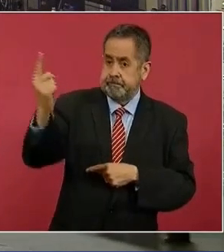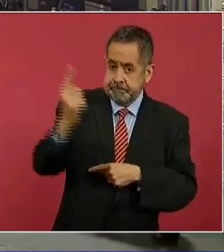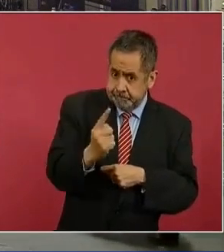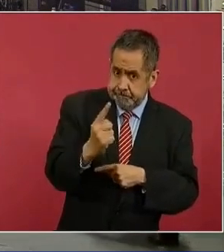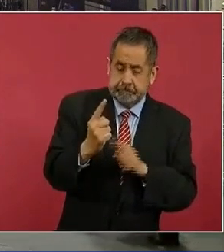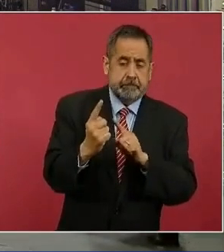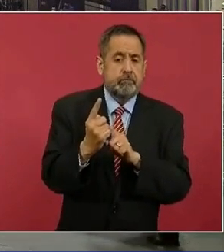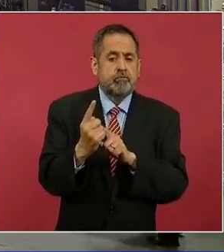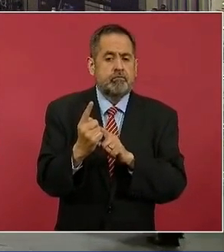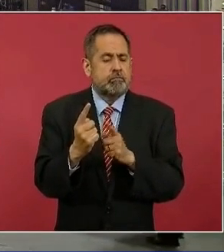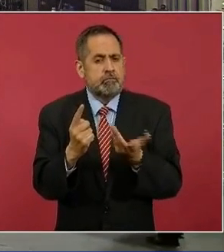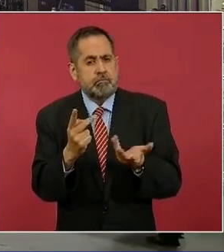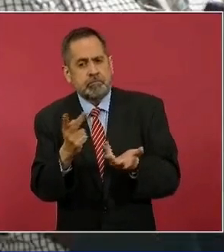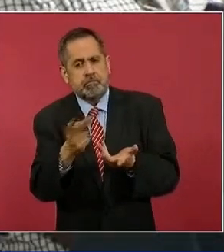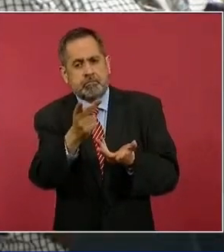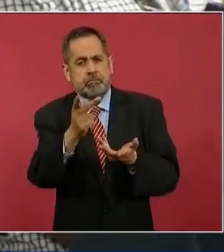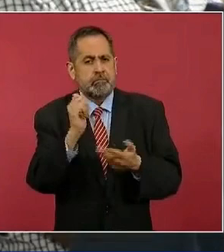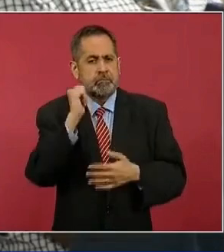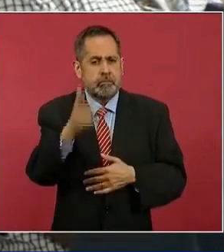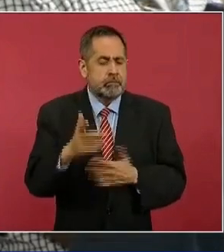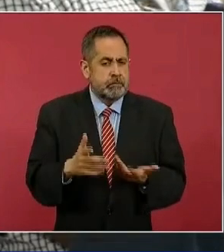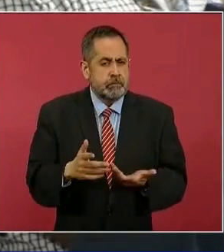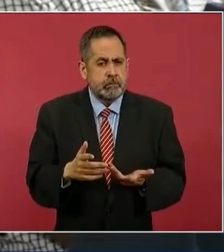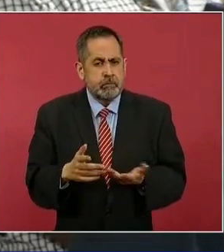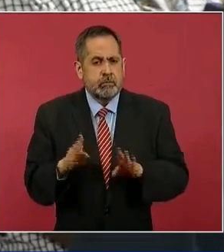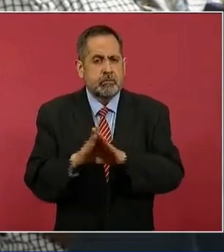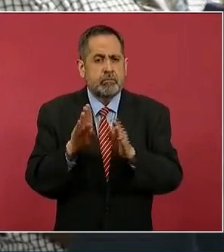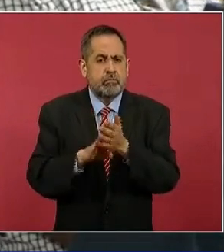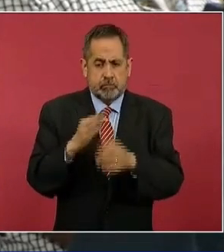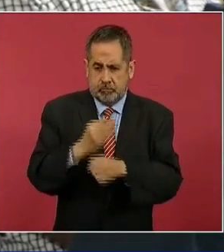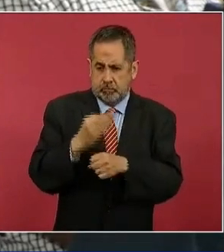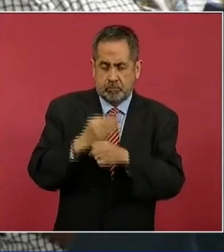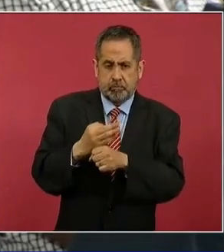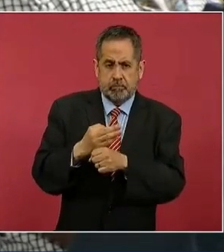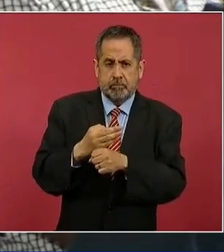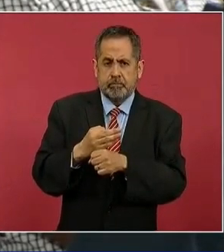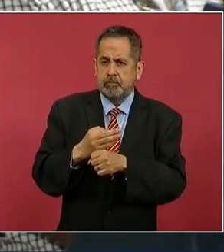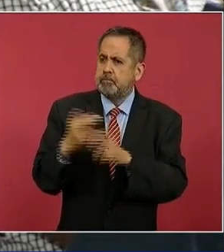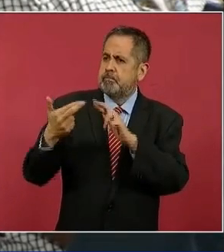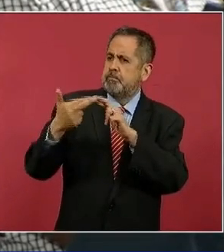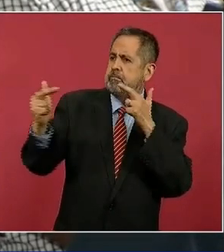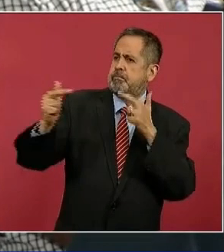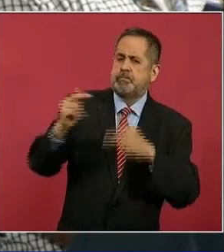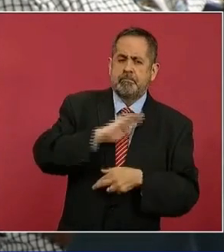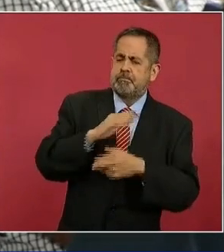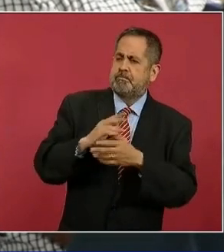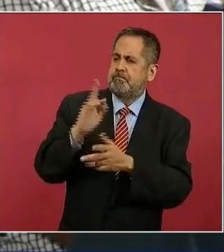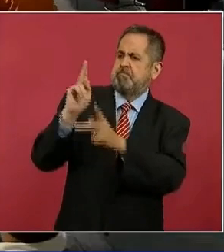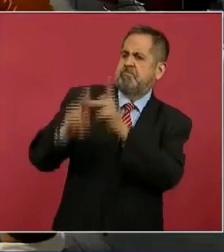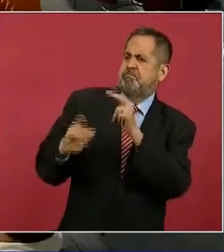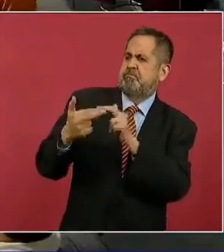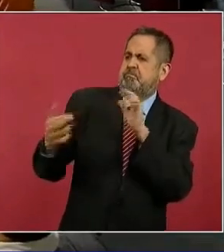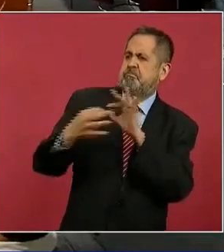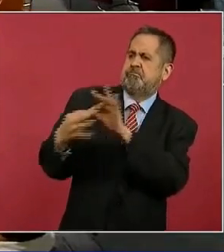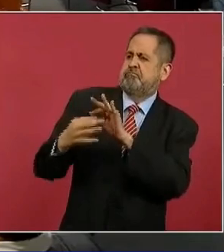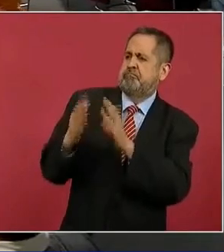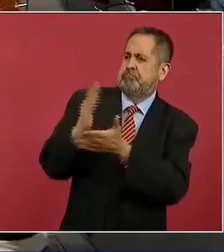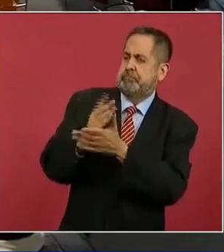puede de alguna manera desbloquear esta pausa en la relación bilateral que usted declaró con España.